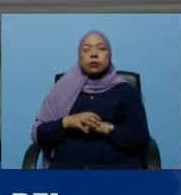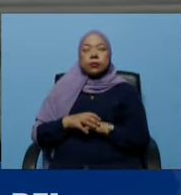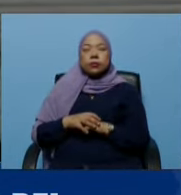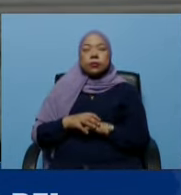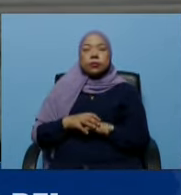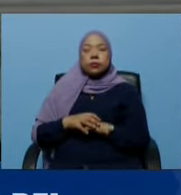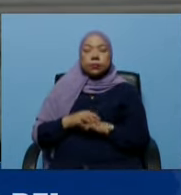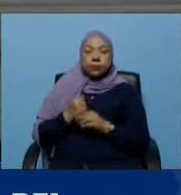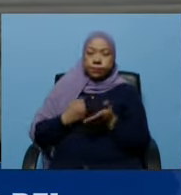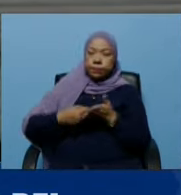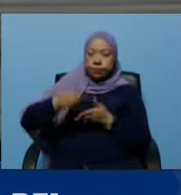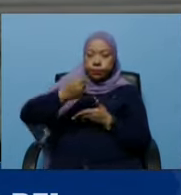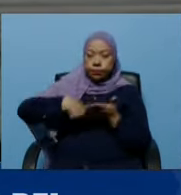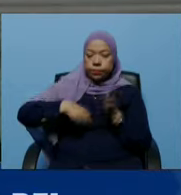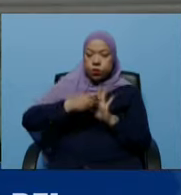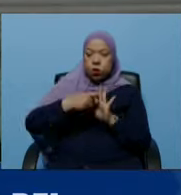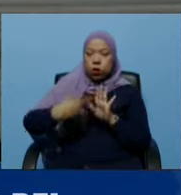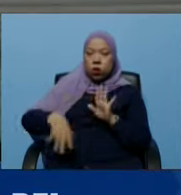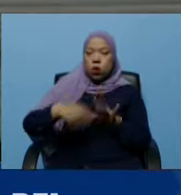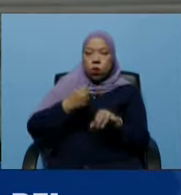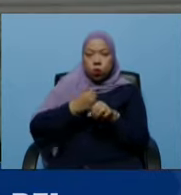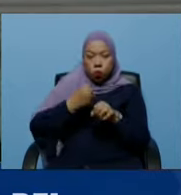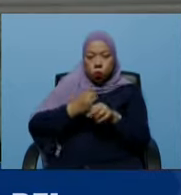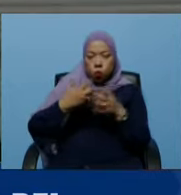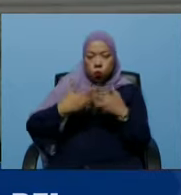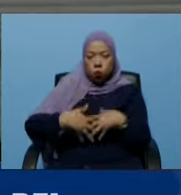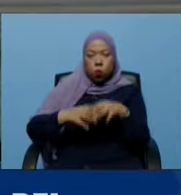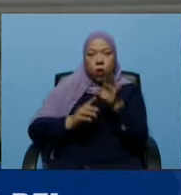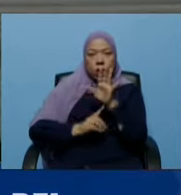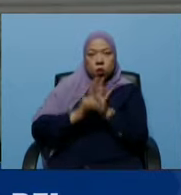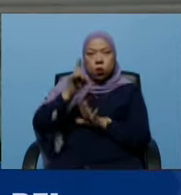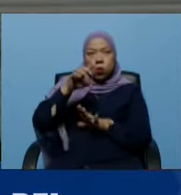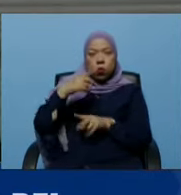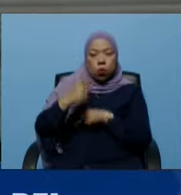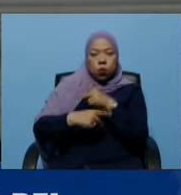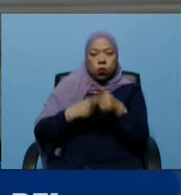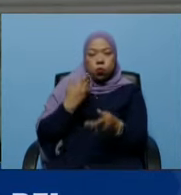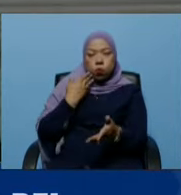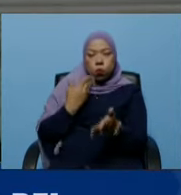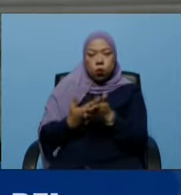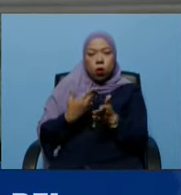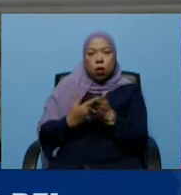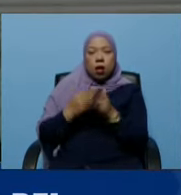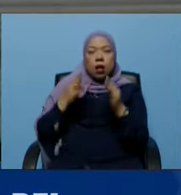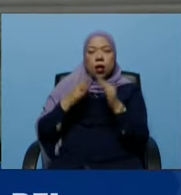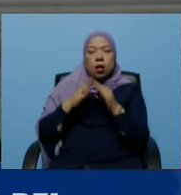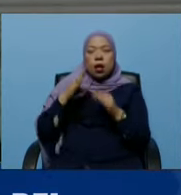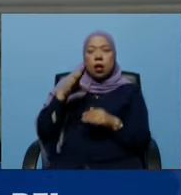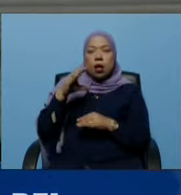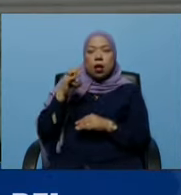acabo de firmar los derechos mineros para el desarrollo de este proyecto de la Casiterita